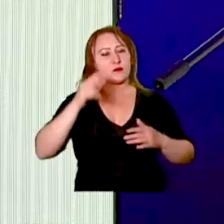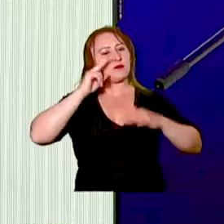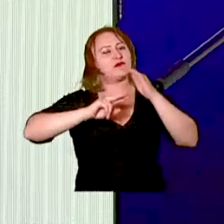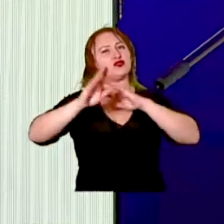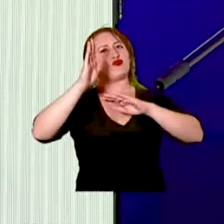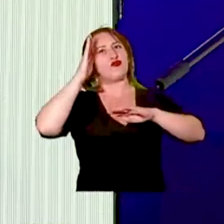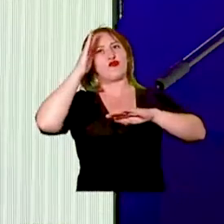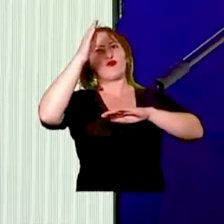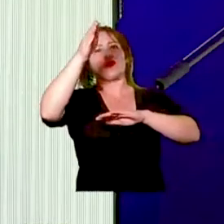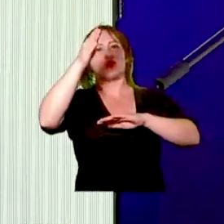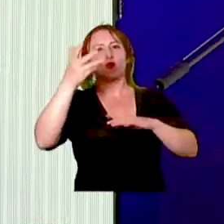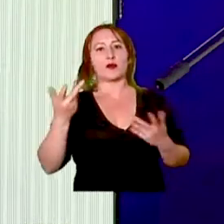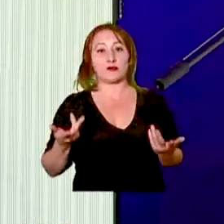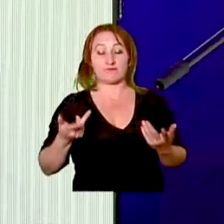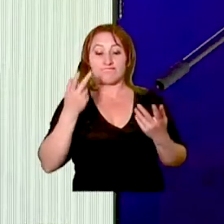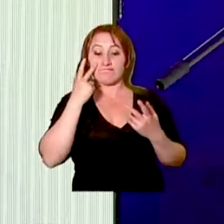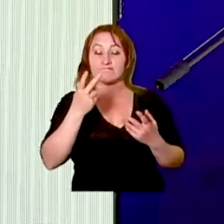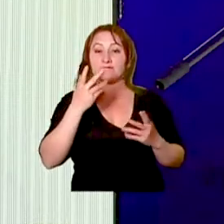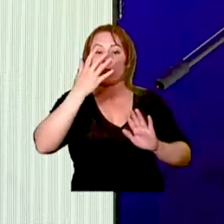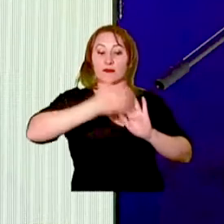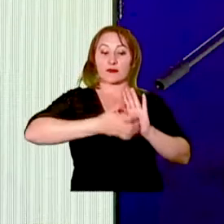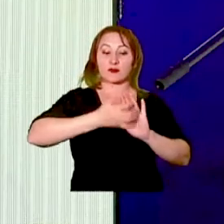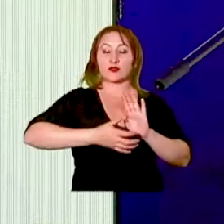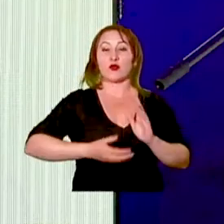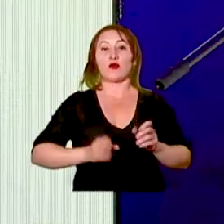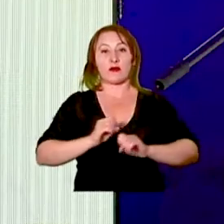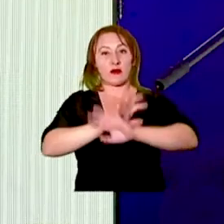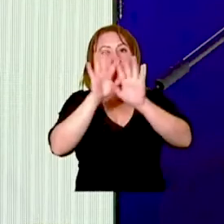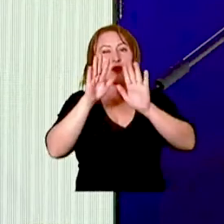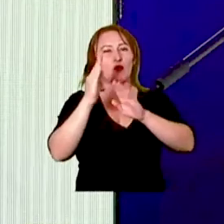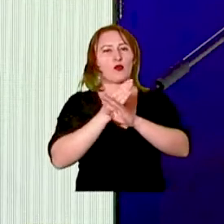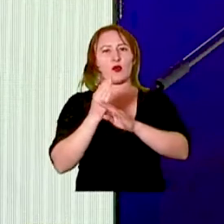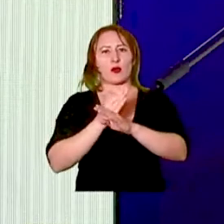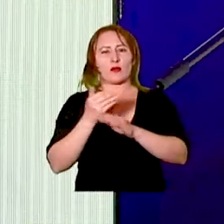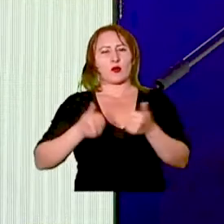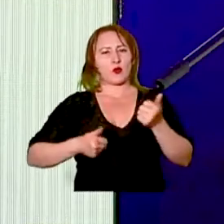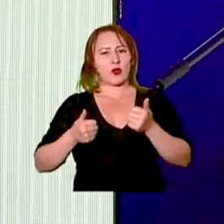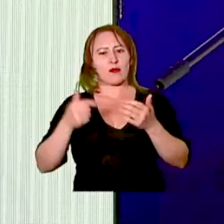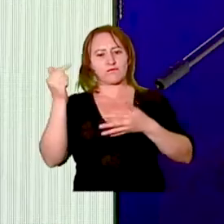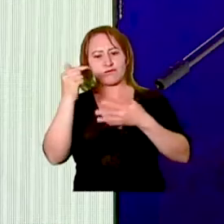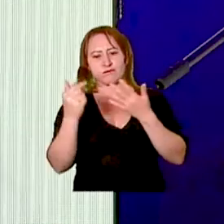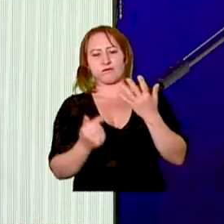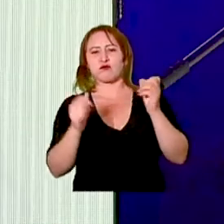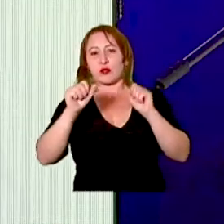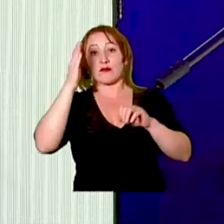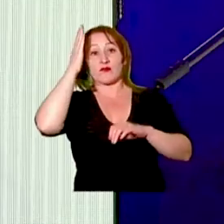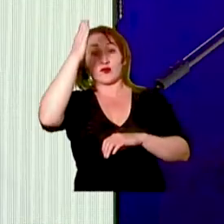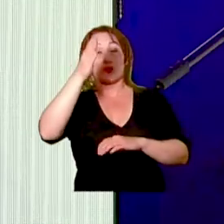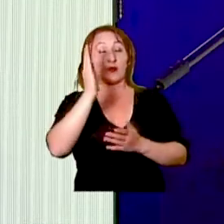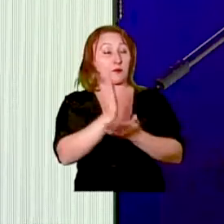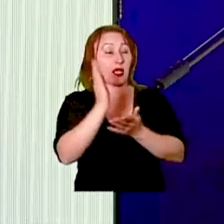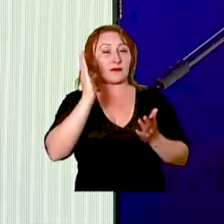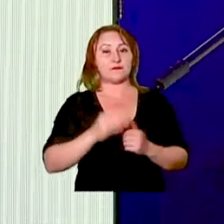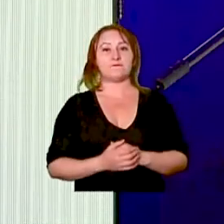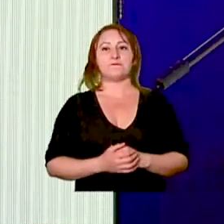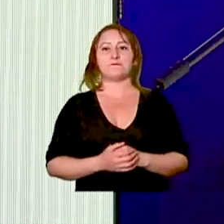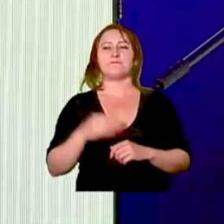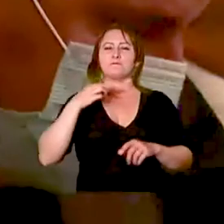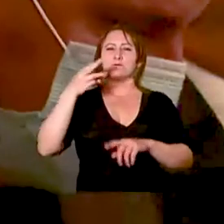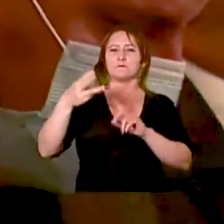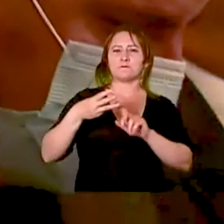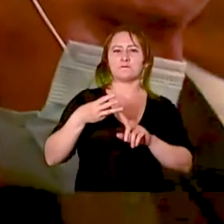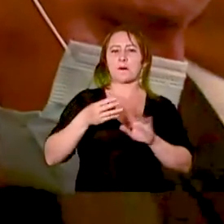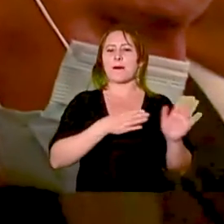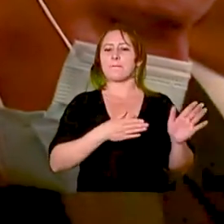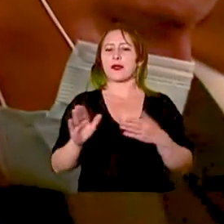visión futura, mirando bien y diagnosticando claramente las problemáticas que se nos pueden presentar hacia el futuro. Y finalmente,